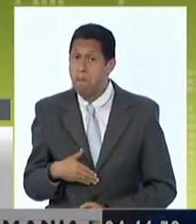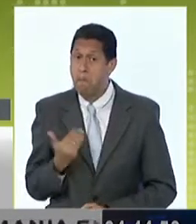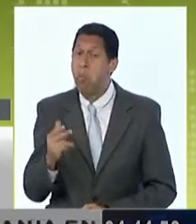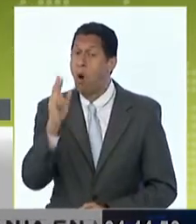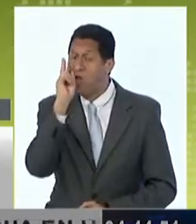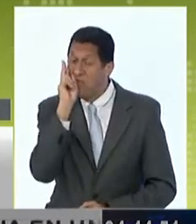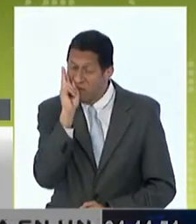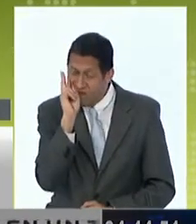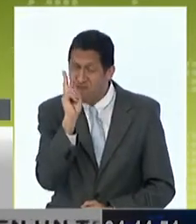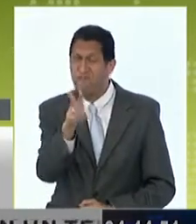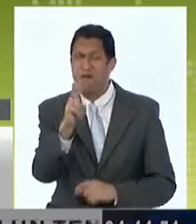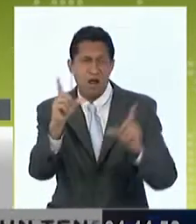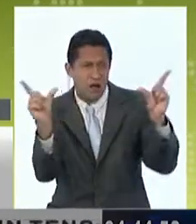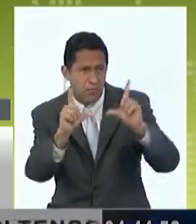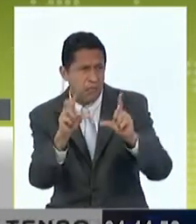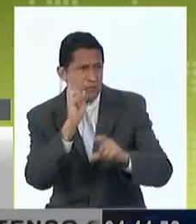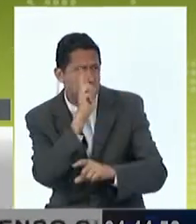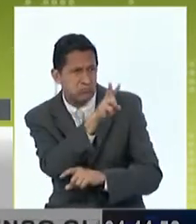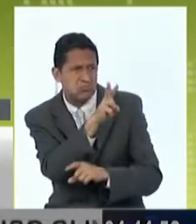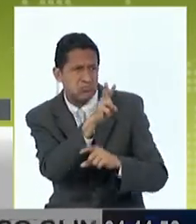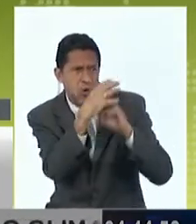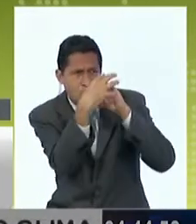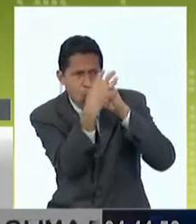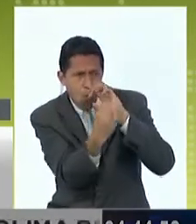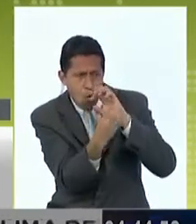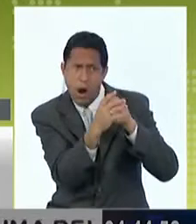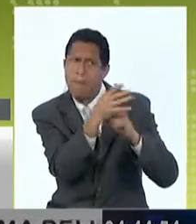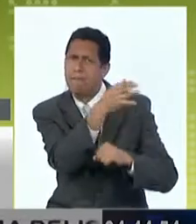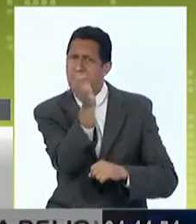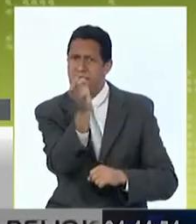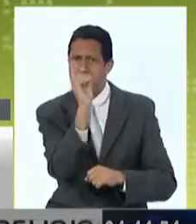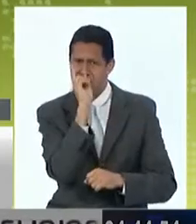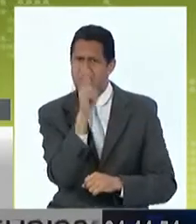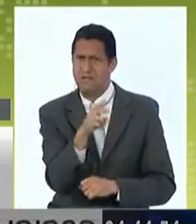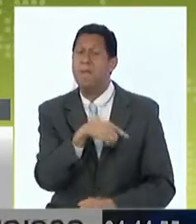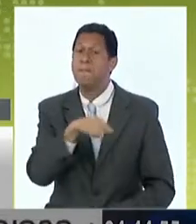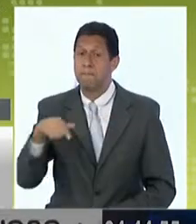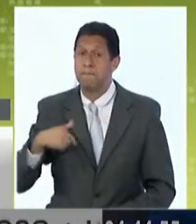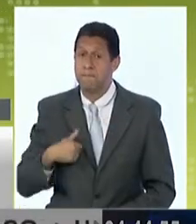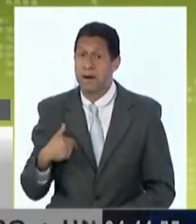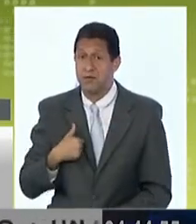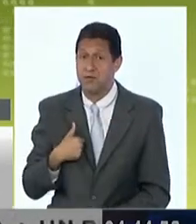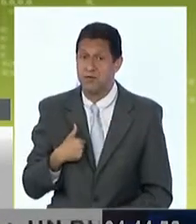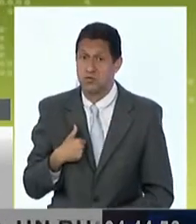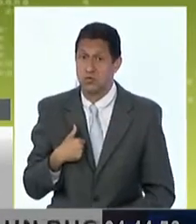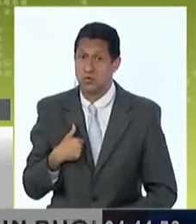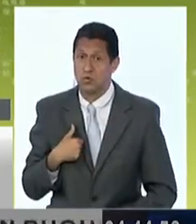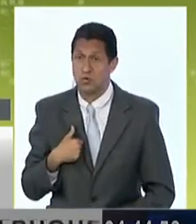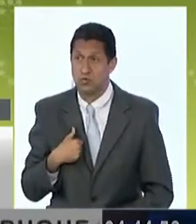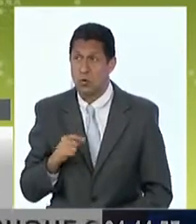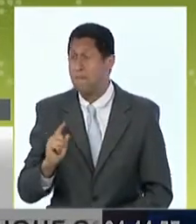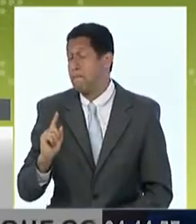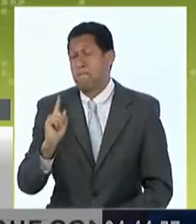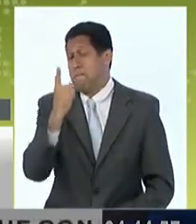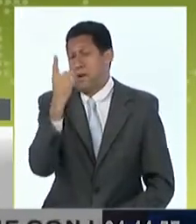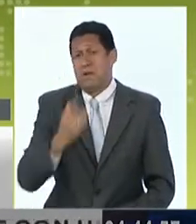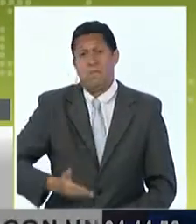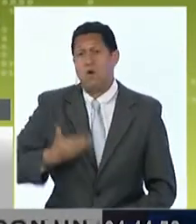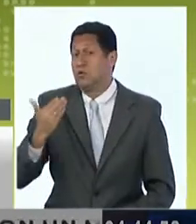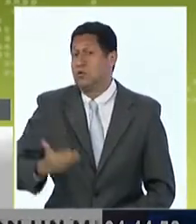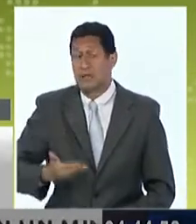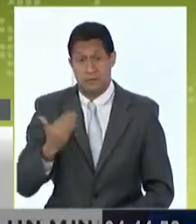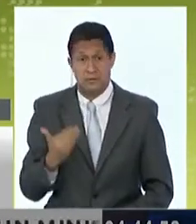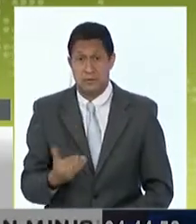visualización de estas lesiones muy acertadas para nosotros sigue siendo lo que nosotros llamamos la prueba de oro es la